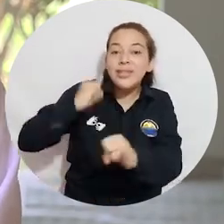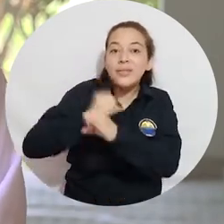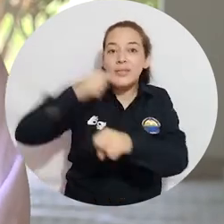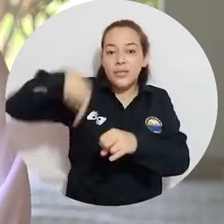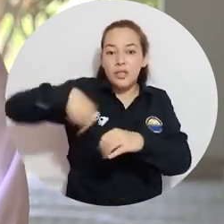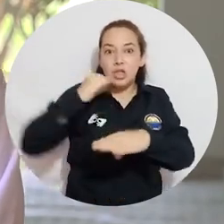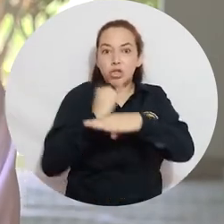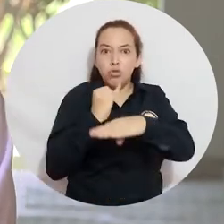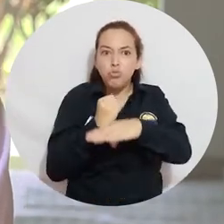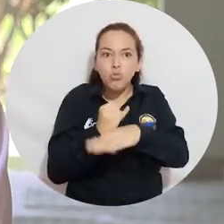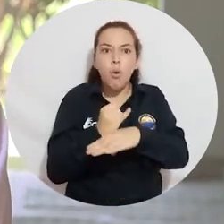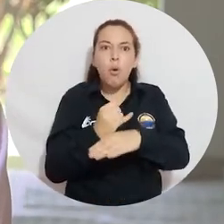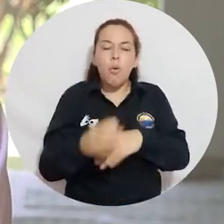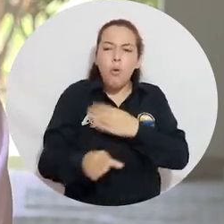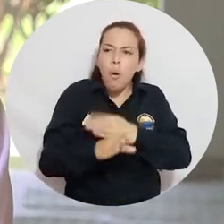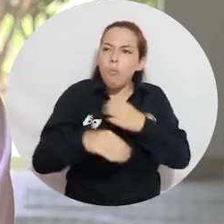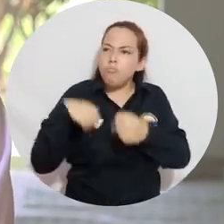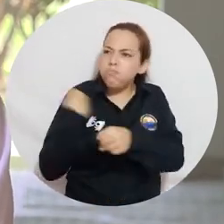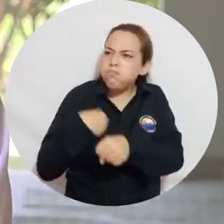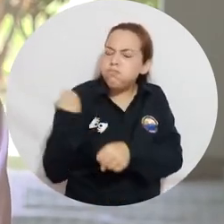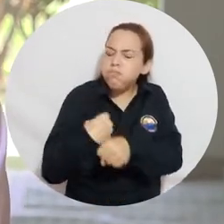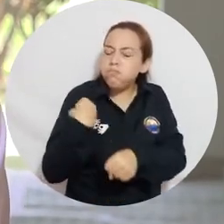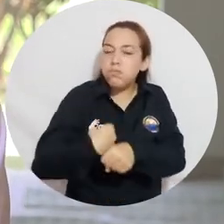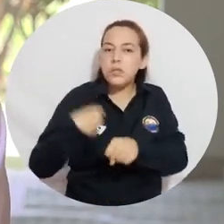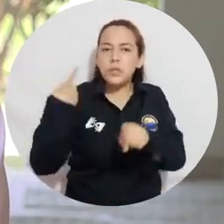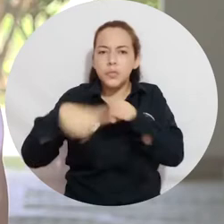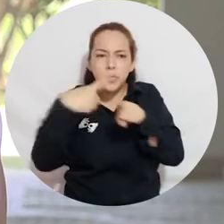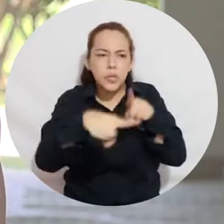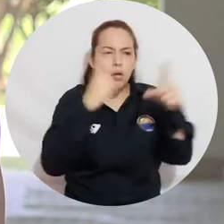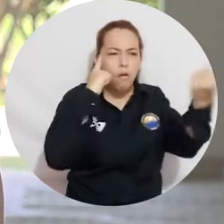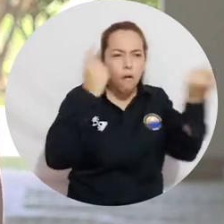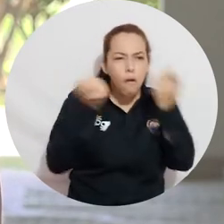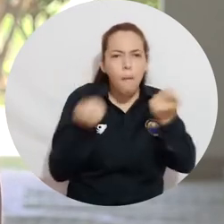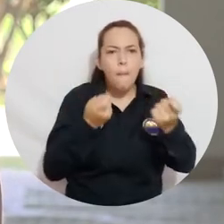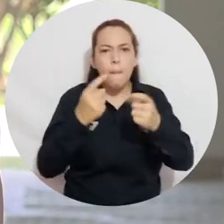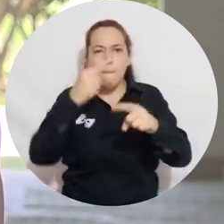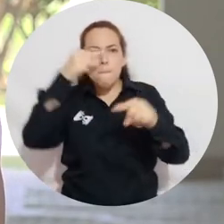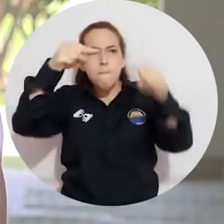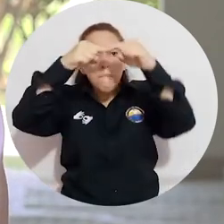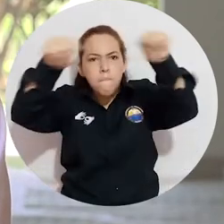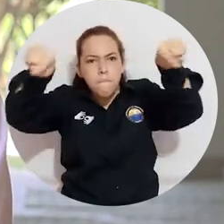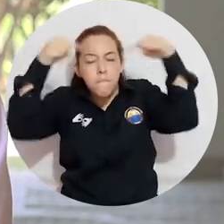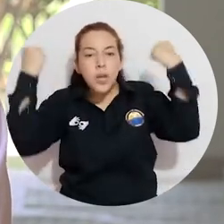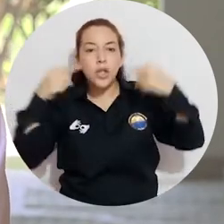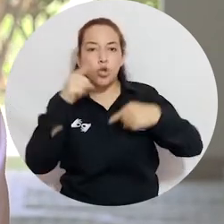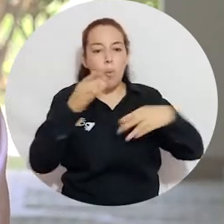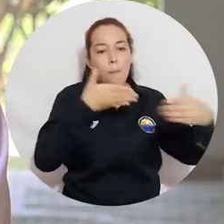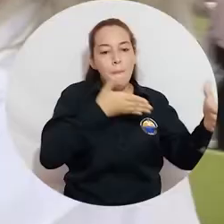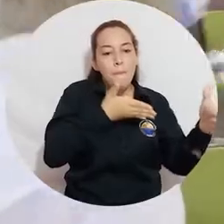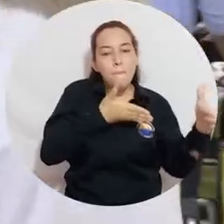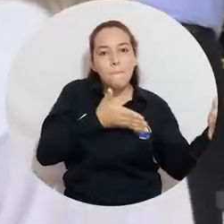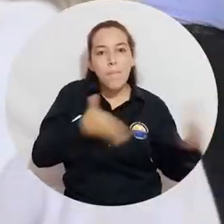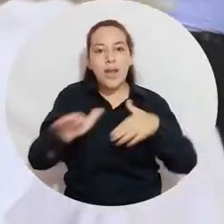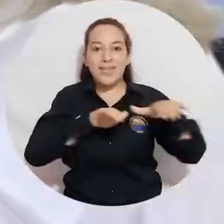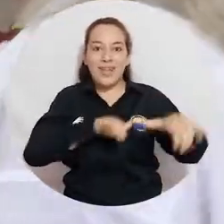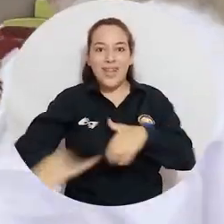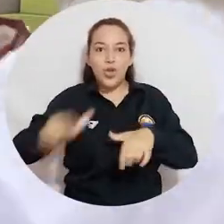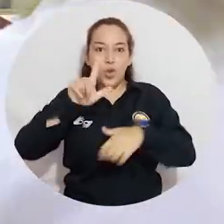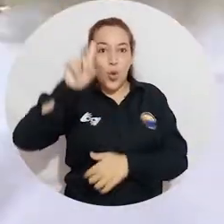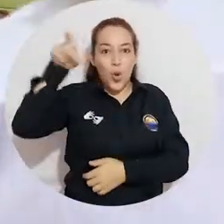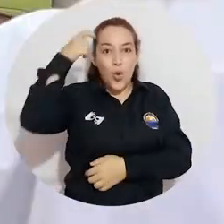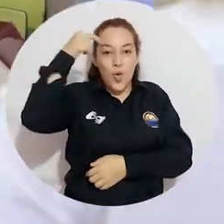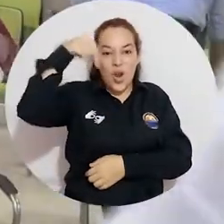institución como consecuencia de las diferentes estrategias, metas trazadas en el plan de acción del gobierno